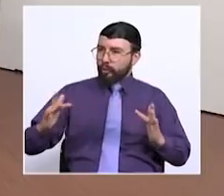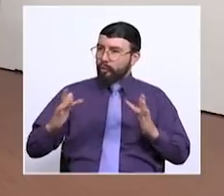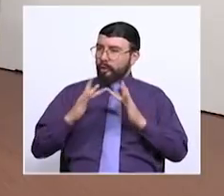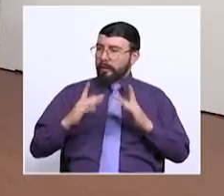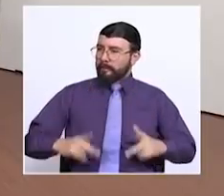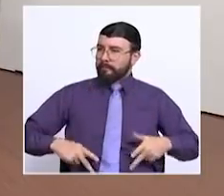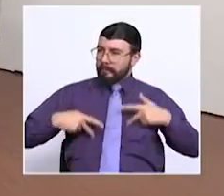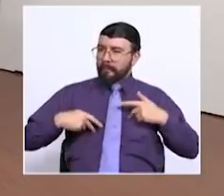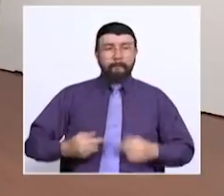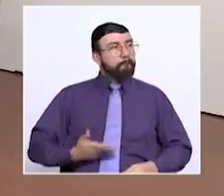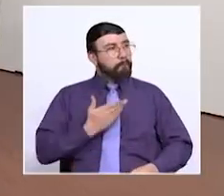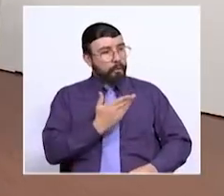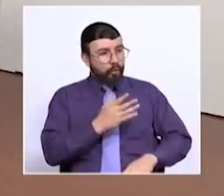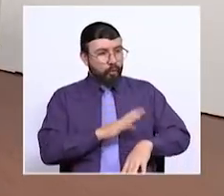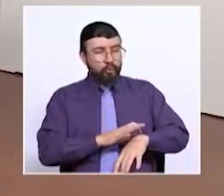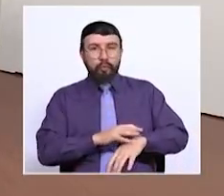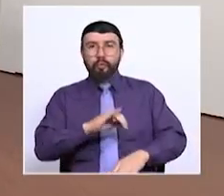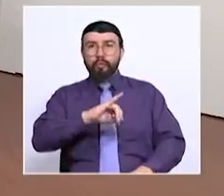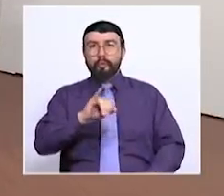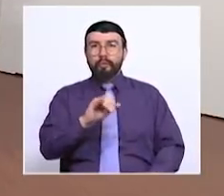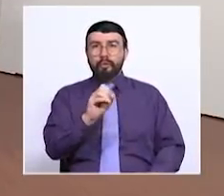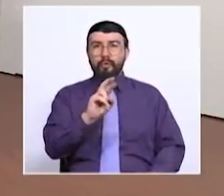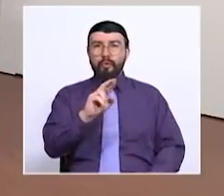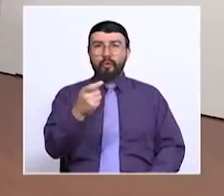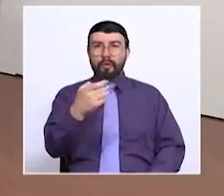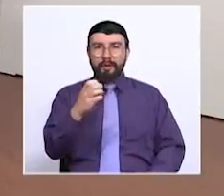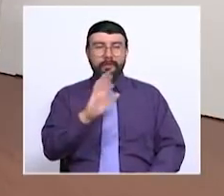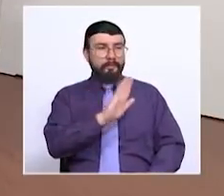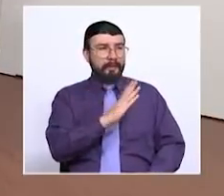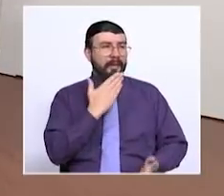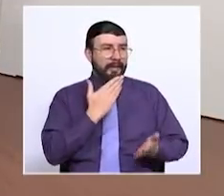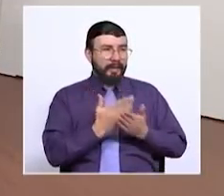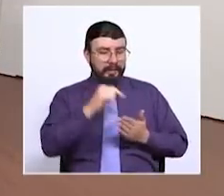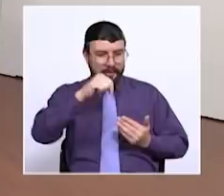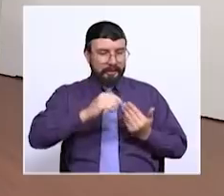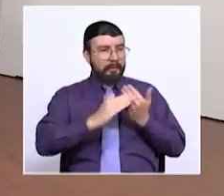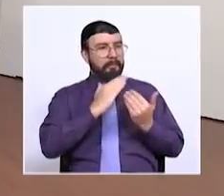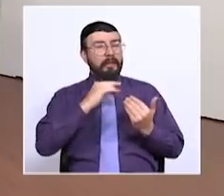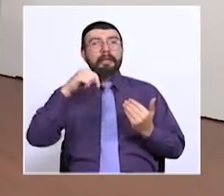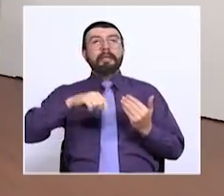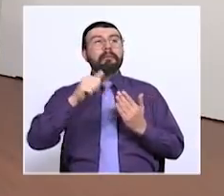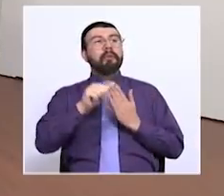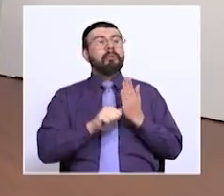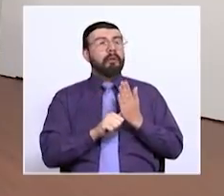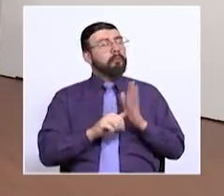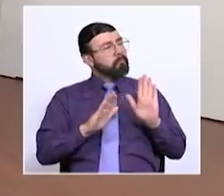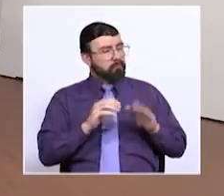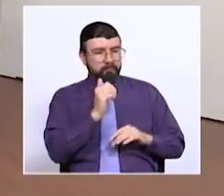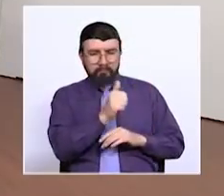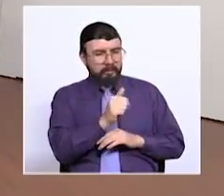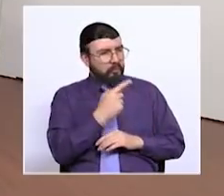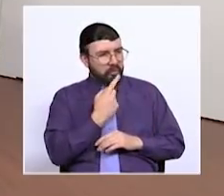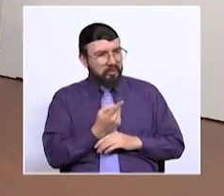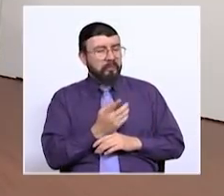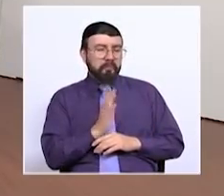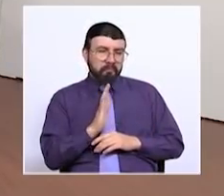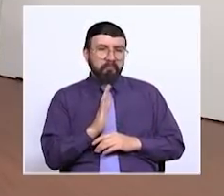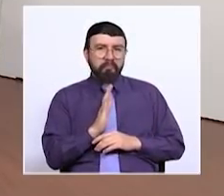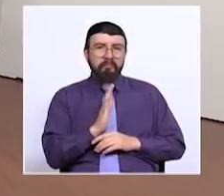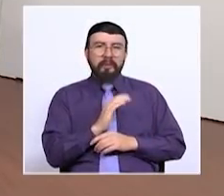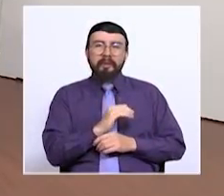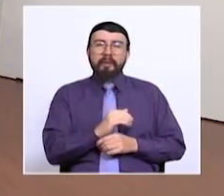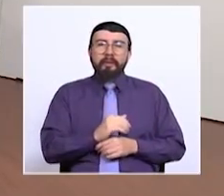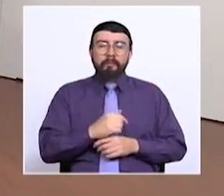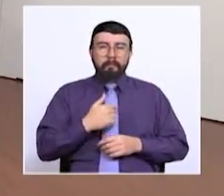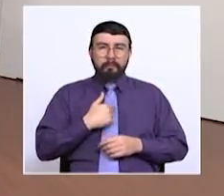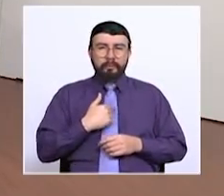Doctor Jorge, muchas gracias por la invitación a este maravilloso programa. Y no, pues usted lo acaba de decir, soy